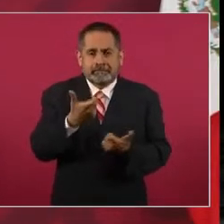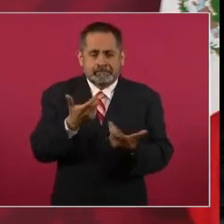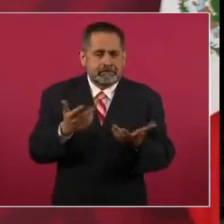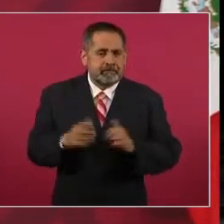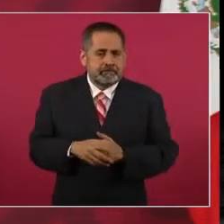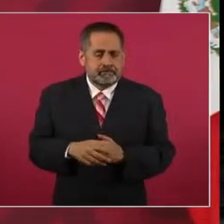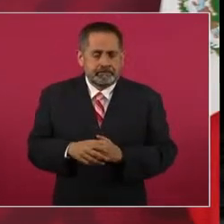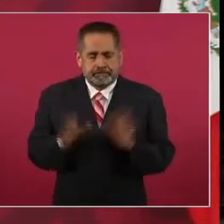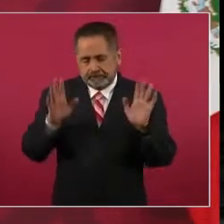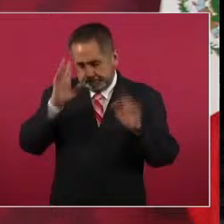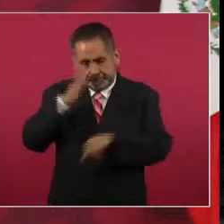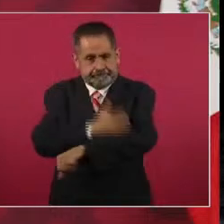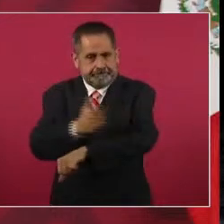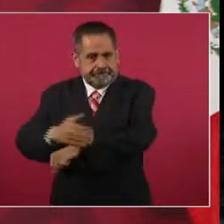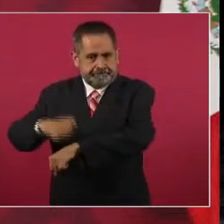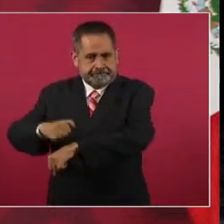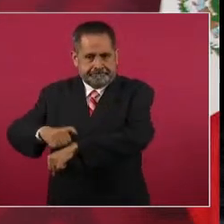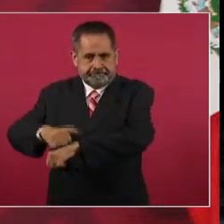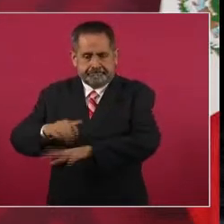toco madera